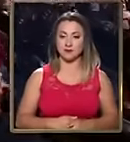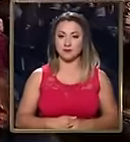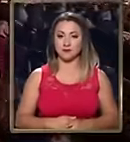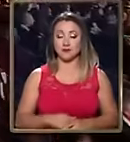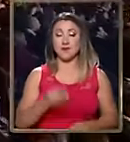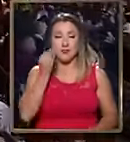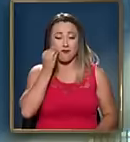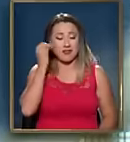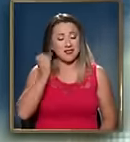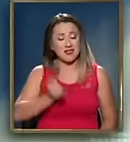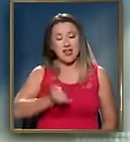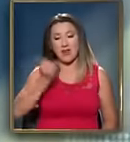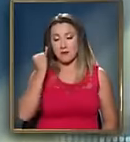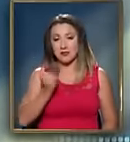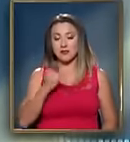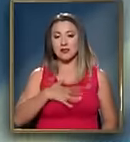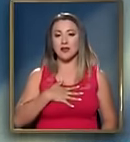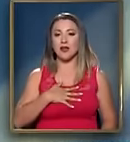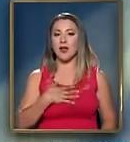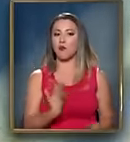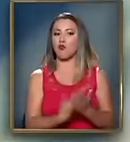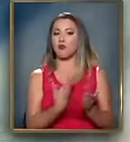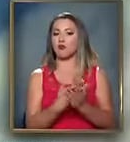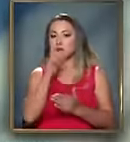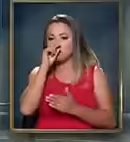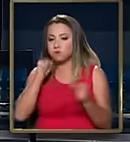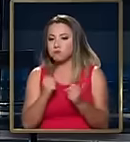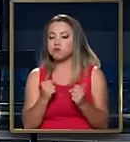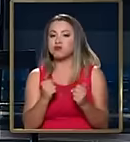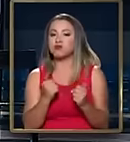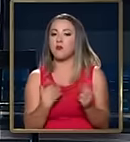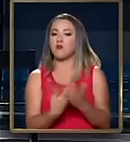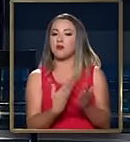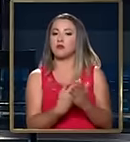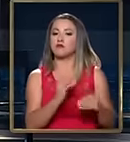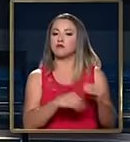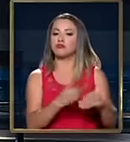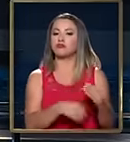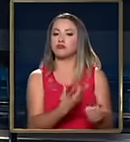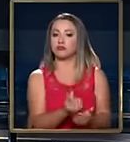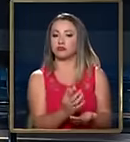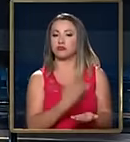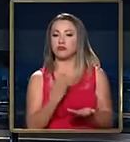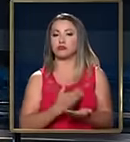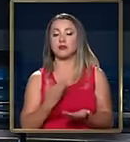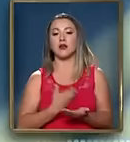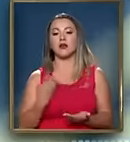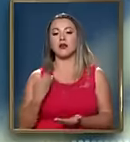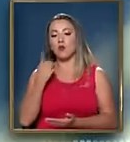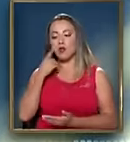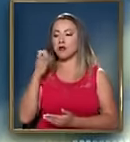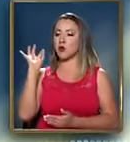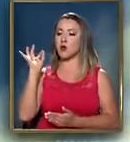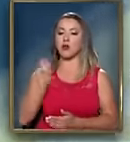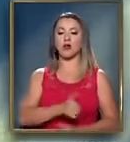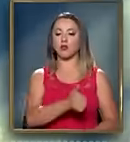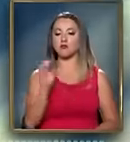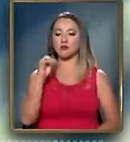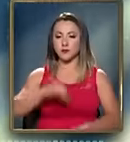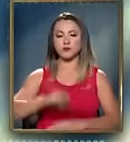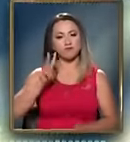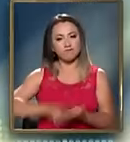Mi abuela siempre pretendió obtener de esas gallinas el máximo rendimiento. Un día la reunión, el gallinero le dijo, chiquillas, les voy a